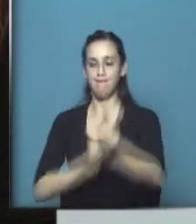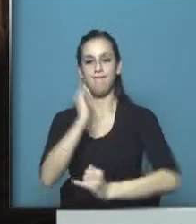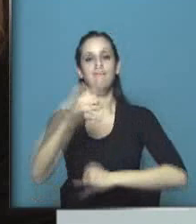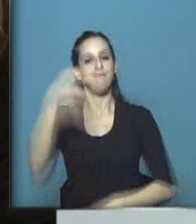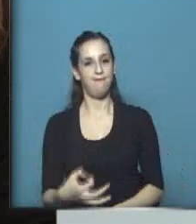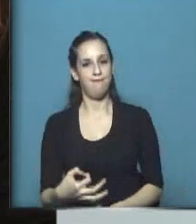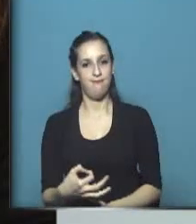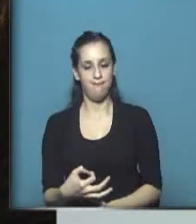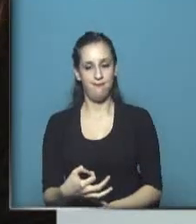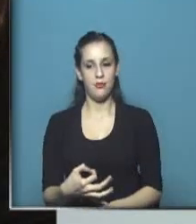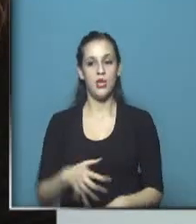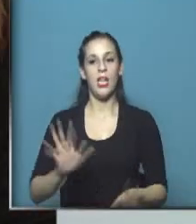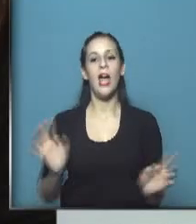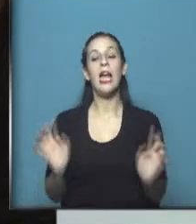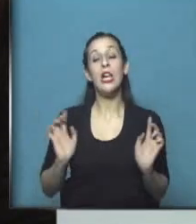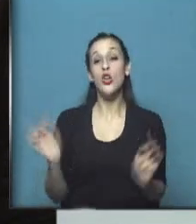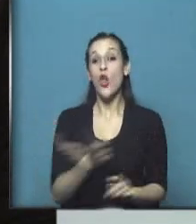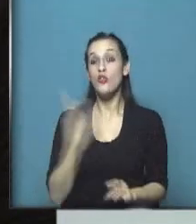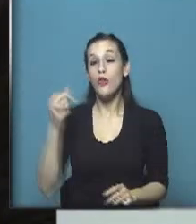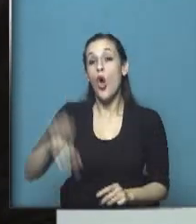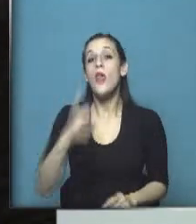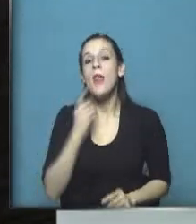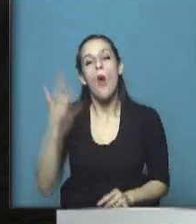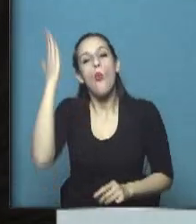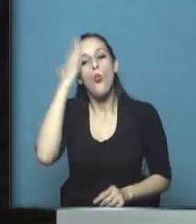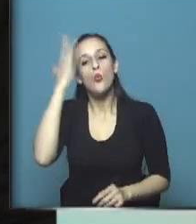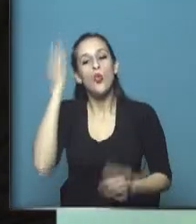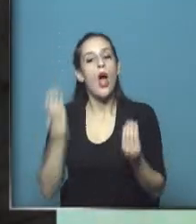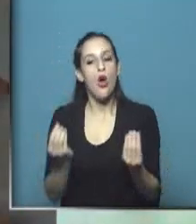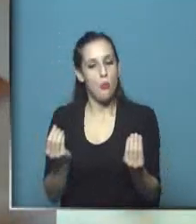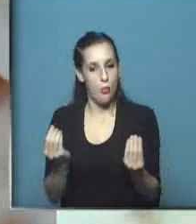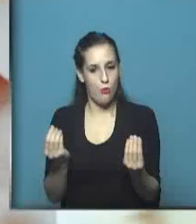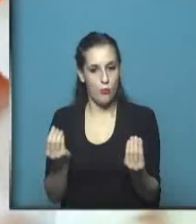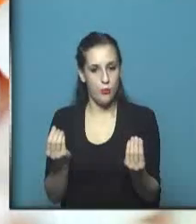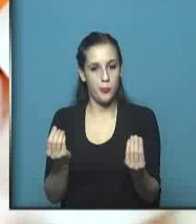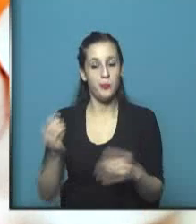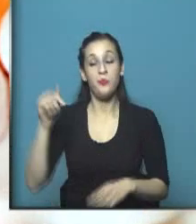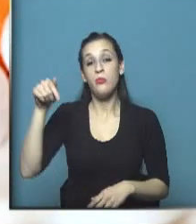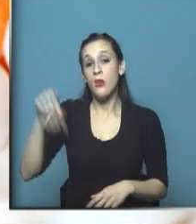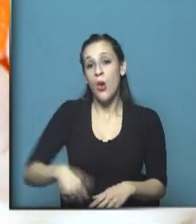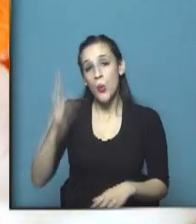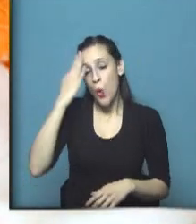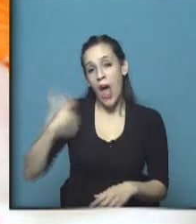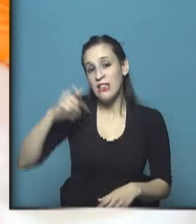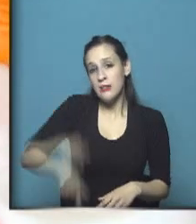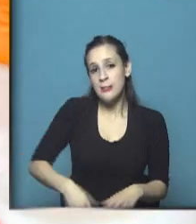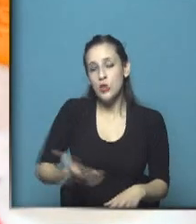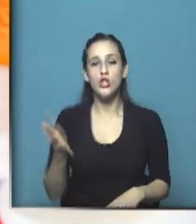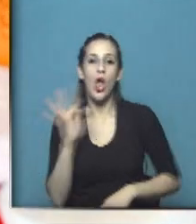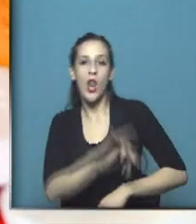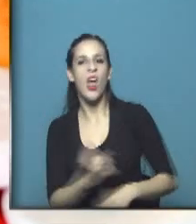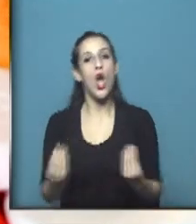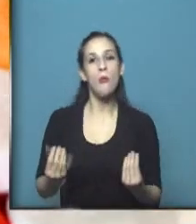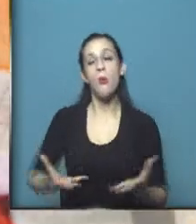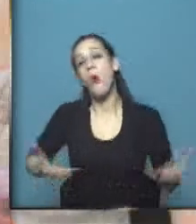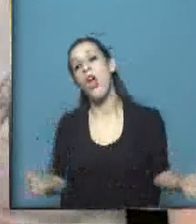contarlo. Sí, eso te iba a contar, que nosotros estamos insertos en una cultura. Y la cultura que tenemos acá se está como instalando día a día el hecho de, bueno, no